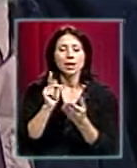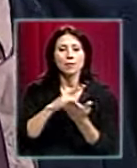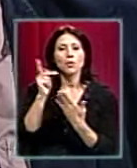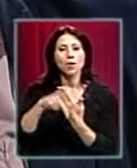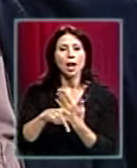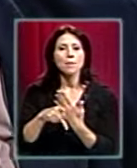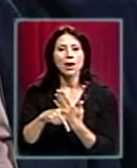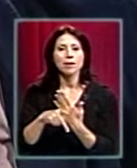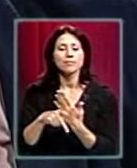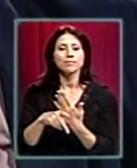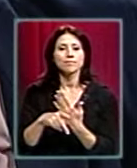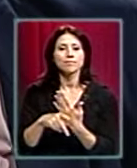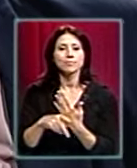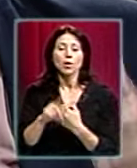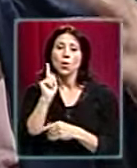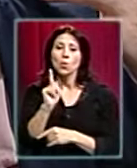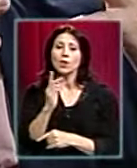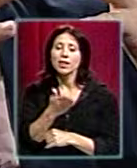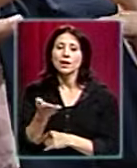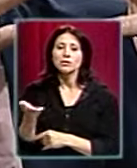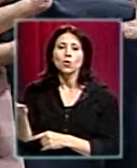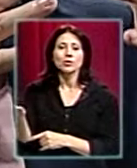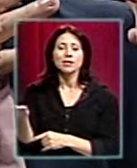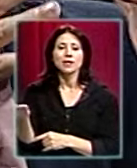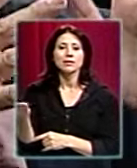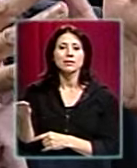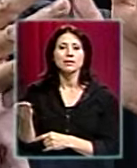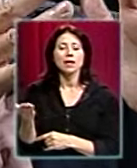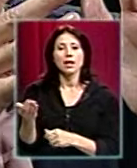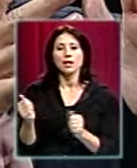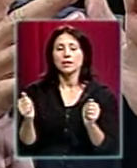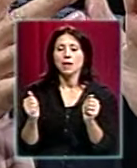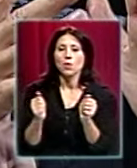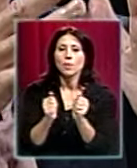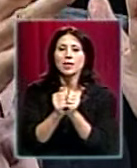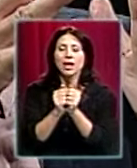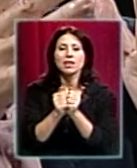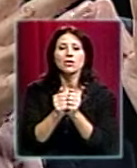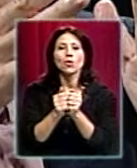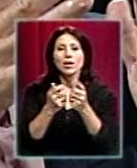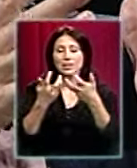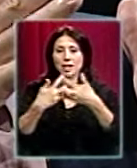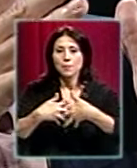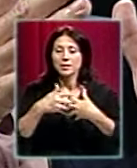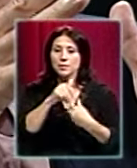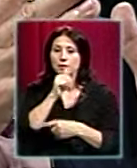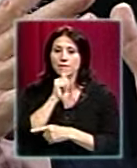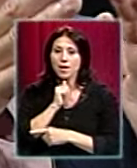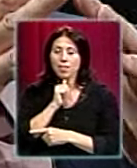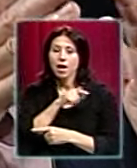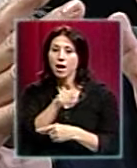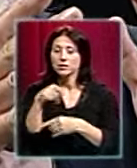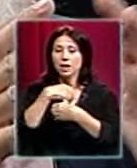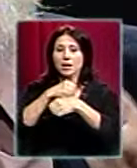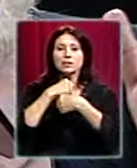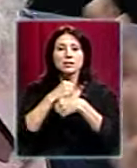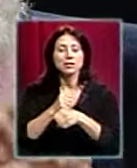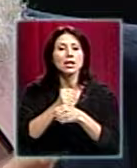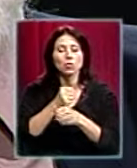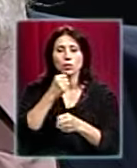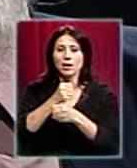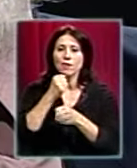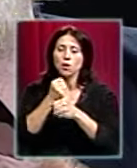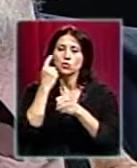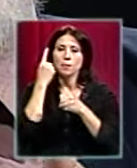programa, una de las cosas que está acompañando es la empresa privada, donde están haciendo acciones para hacerse